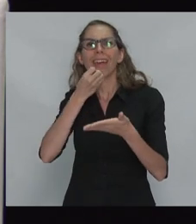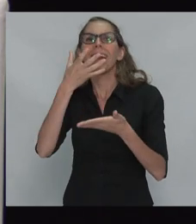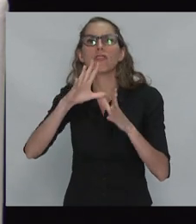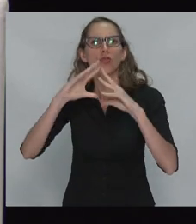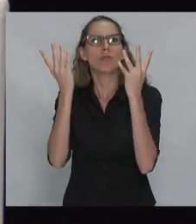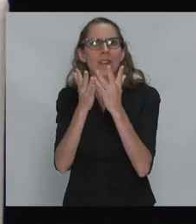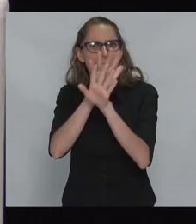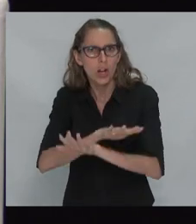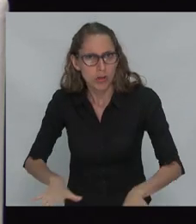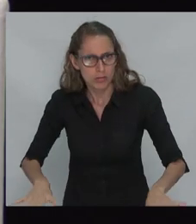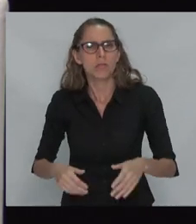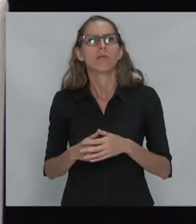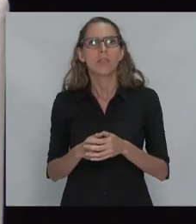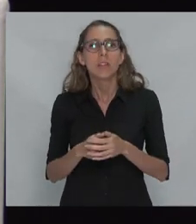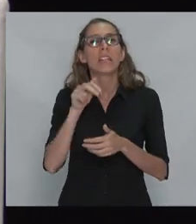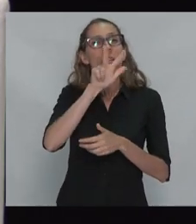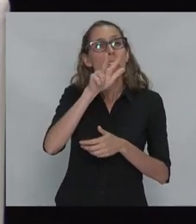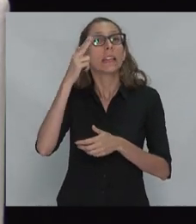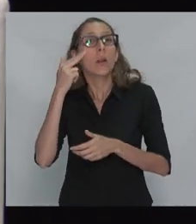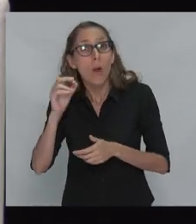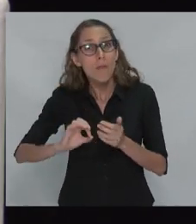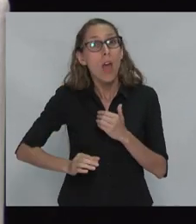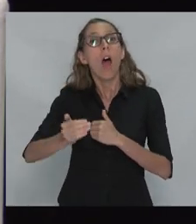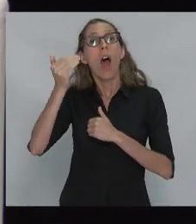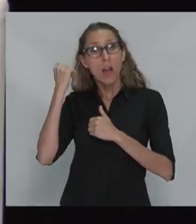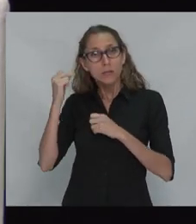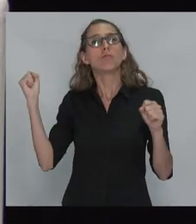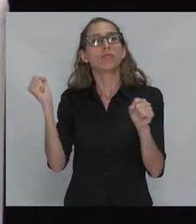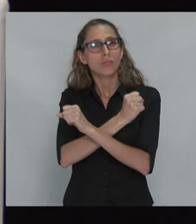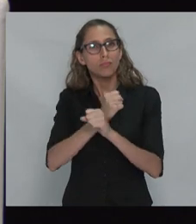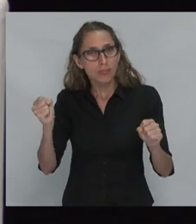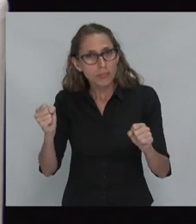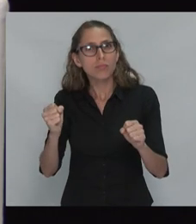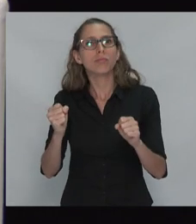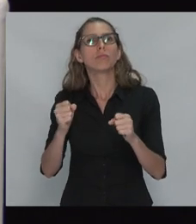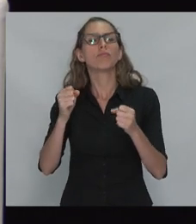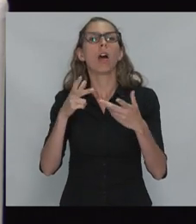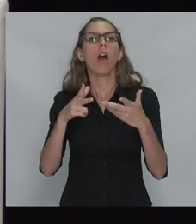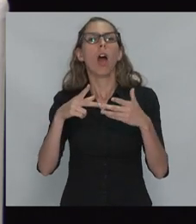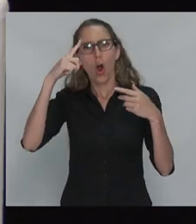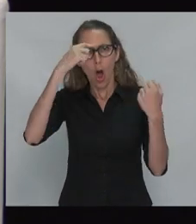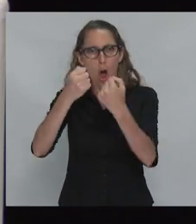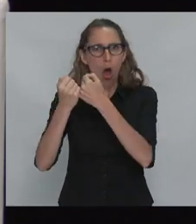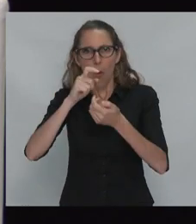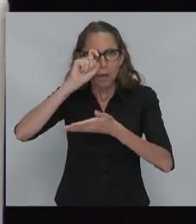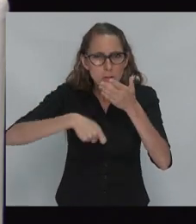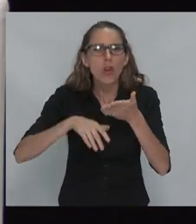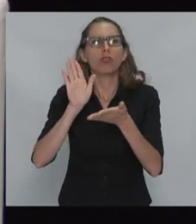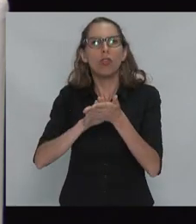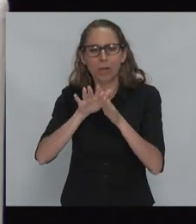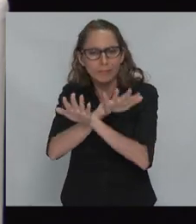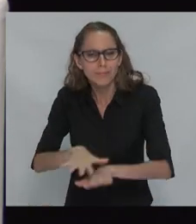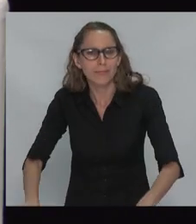así hace 39 años se aprobó la Convención sobre la